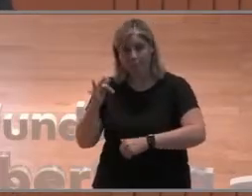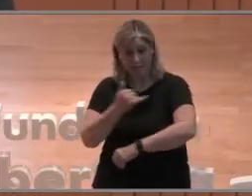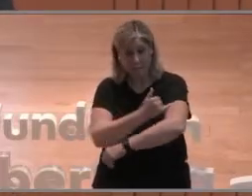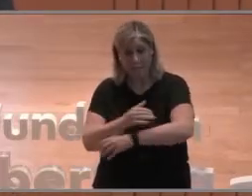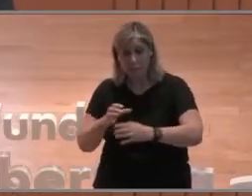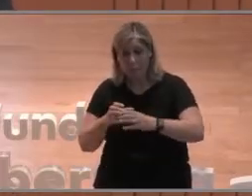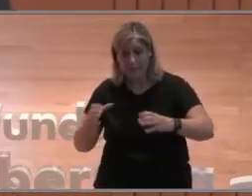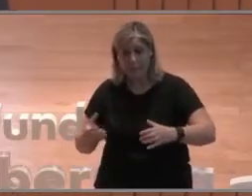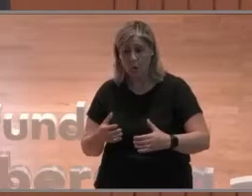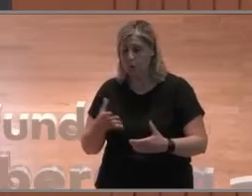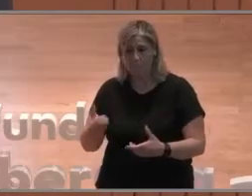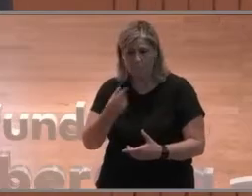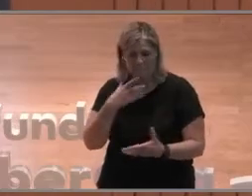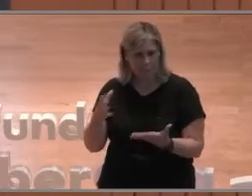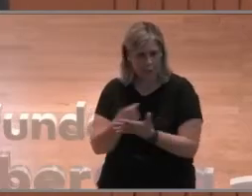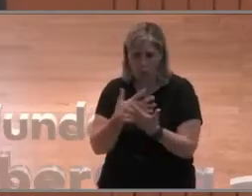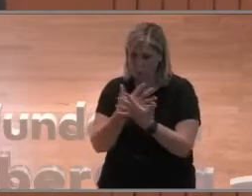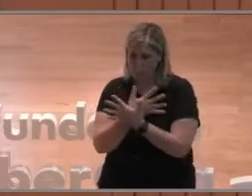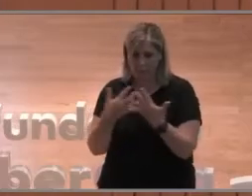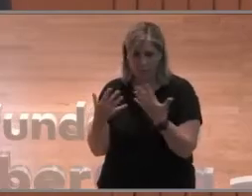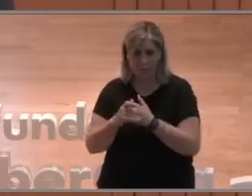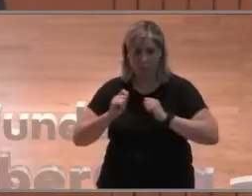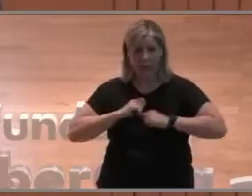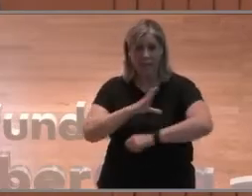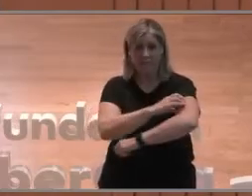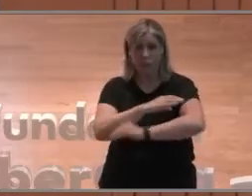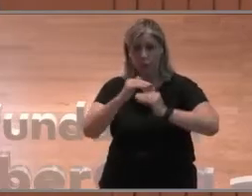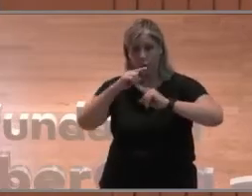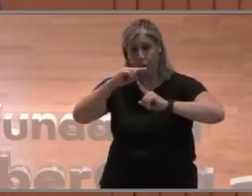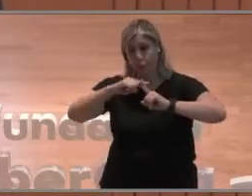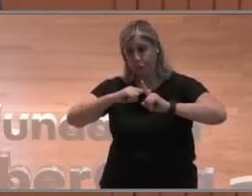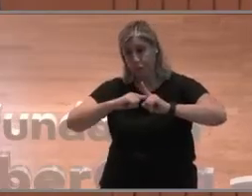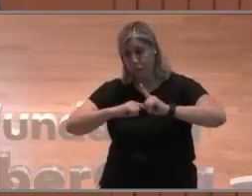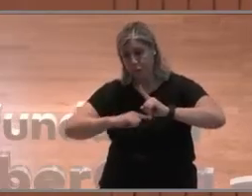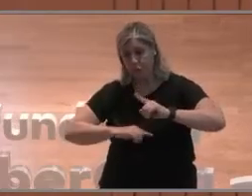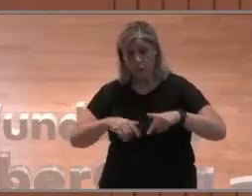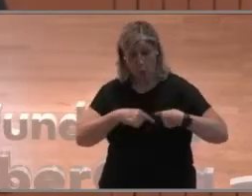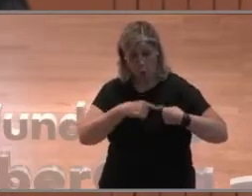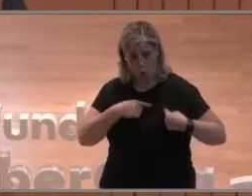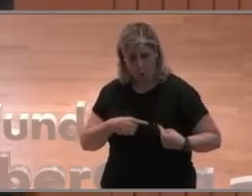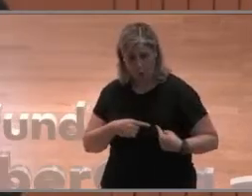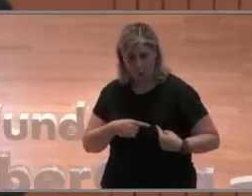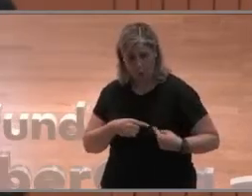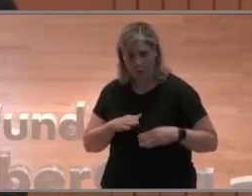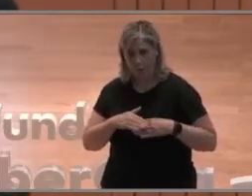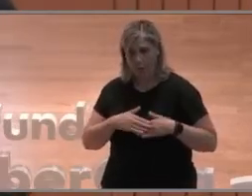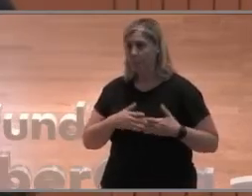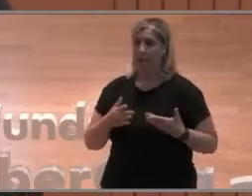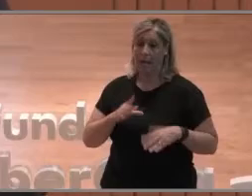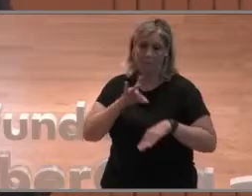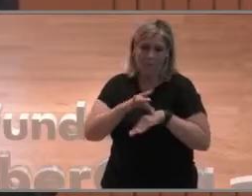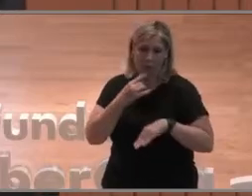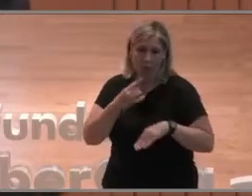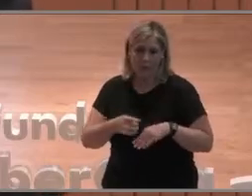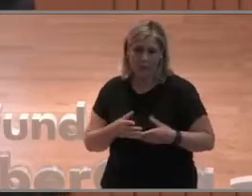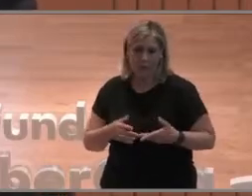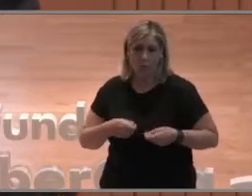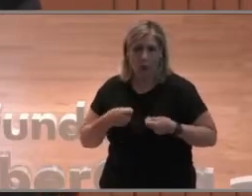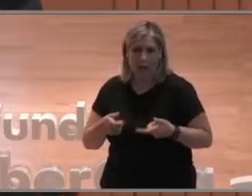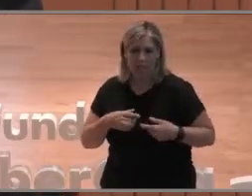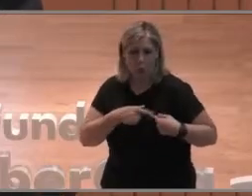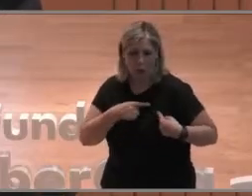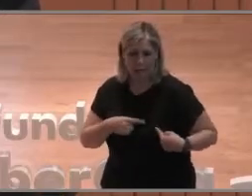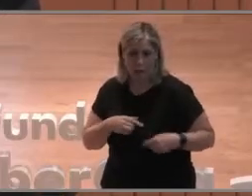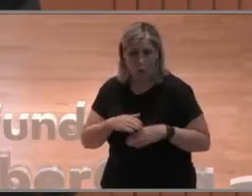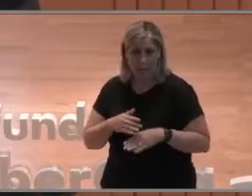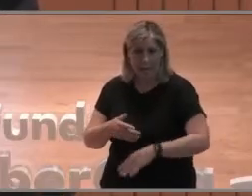y los fármacos que tomaba, hicieron que esa tensión bajara y el corazón, para mantener lo que llamamos los médicos el gasto cardíaco, es decir,